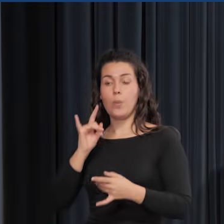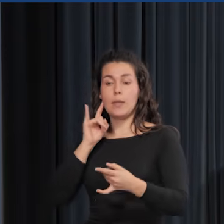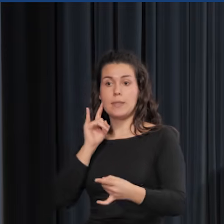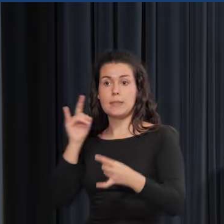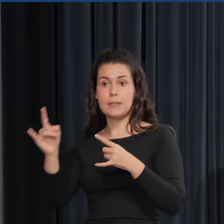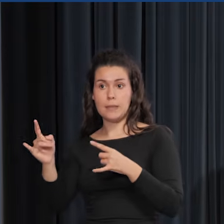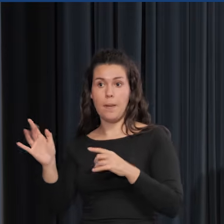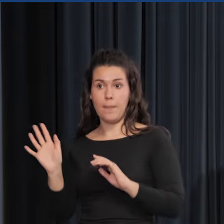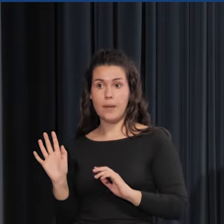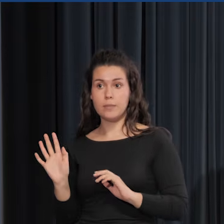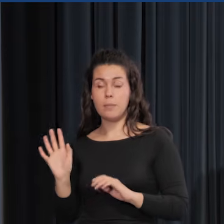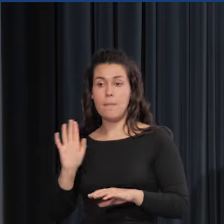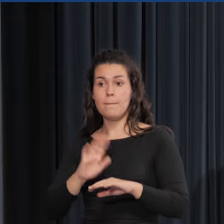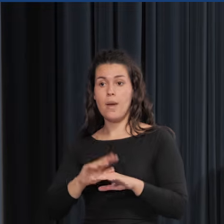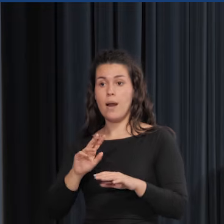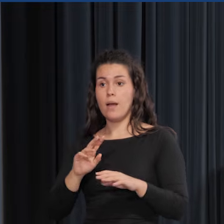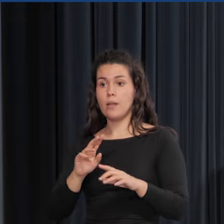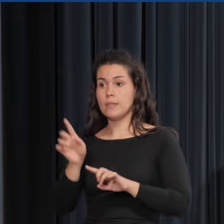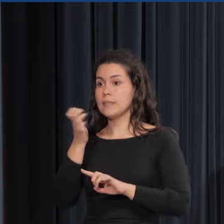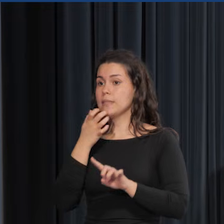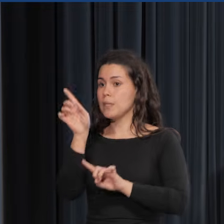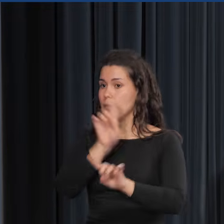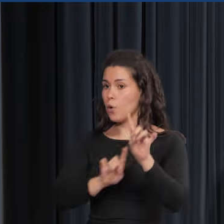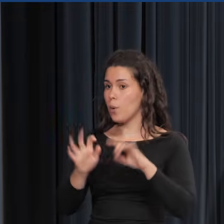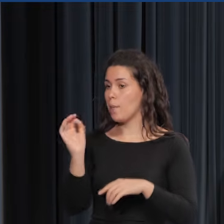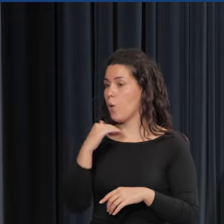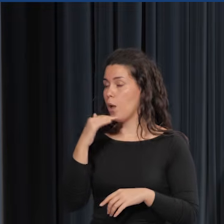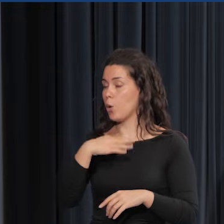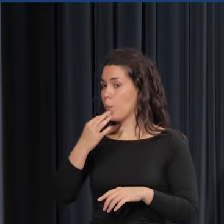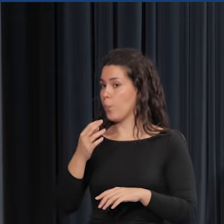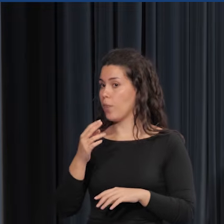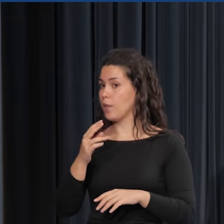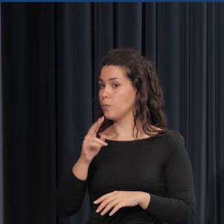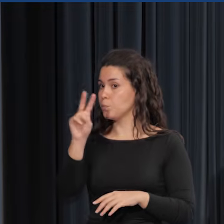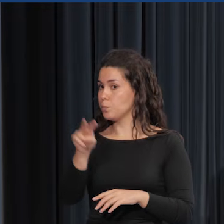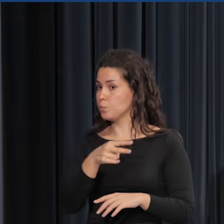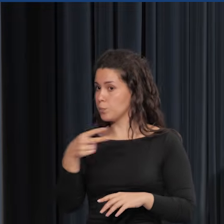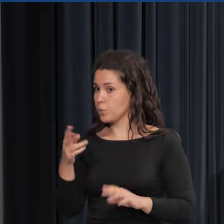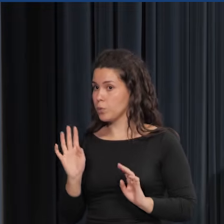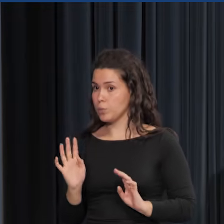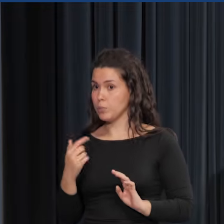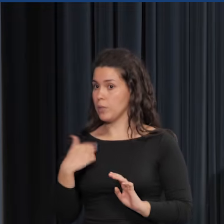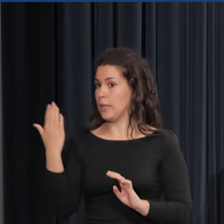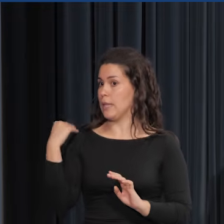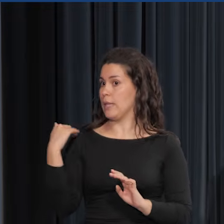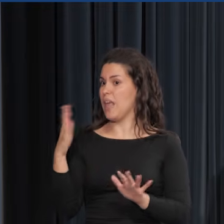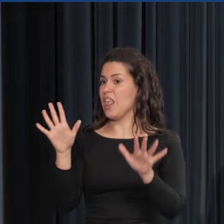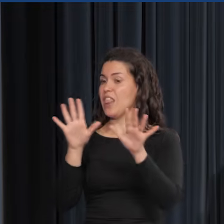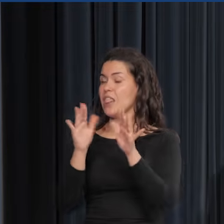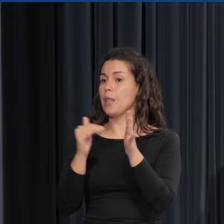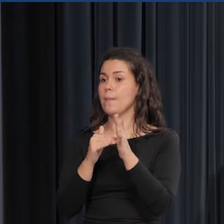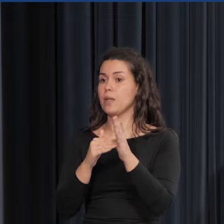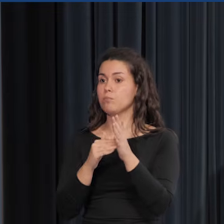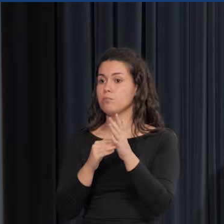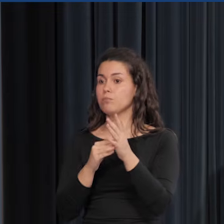son destacables, llevamos más de 2 años o más de 3 años resolviendo más de 10.000 consultas en materia de seguridad y salud